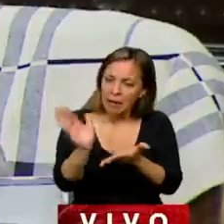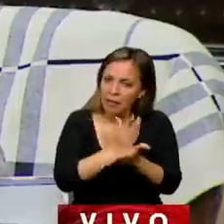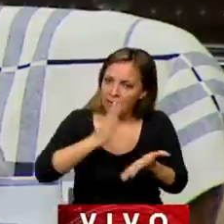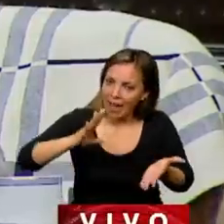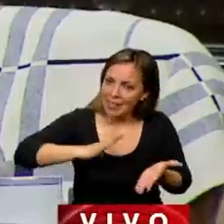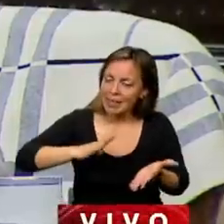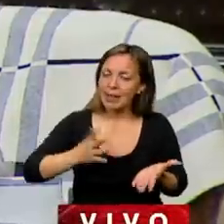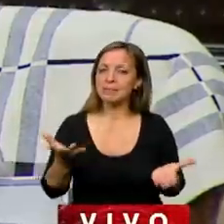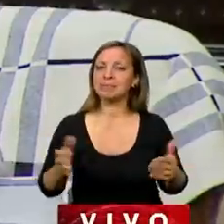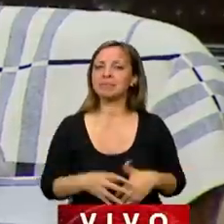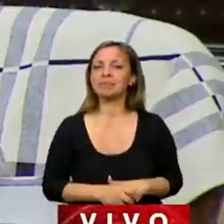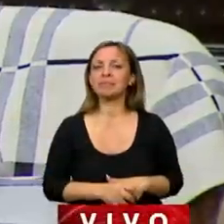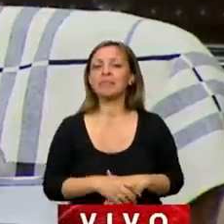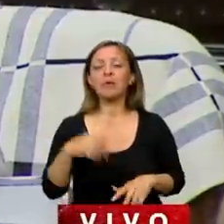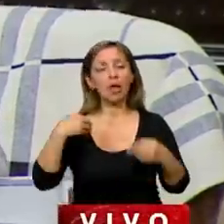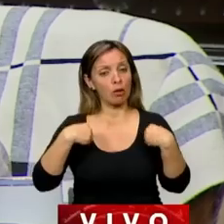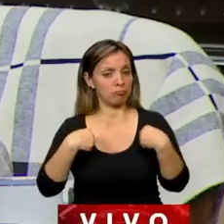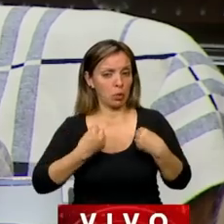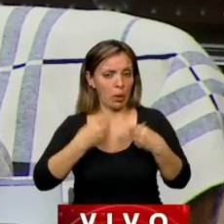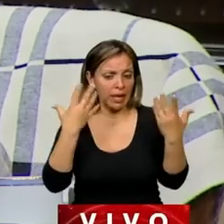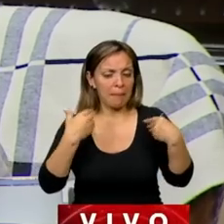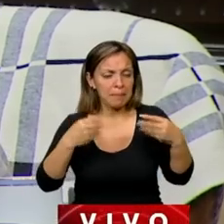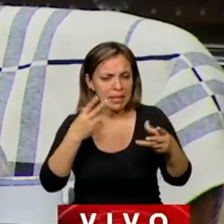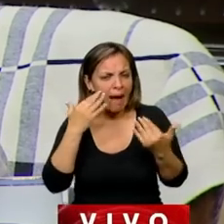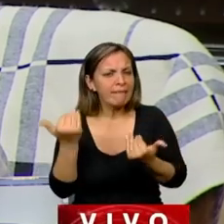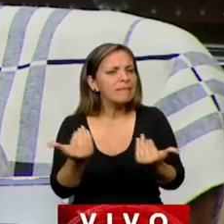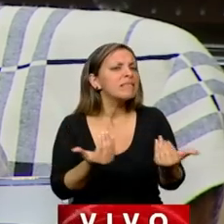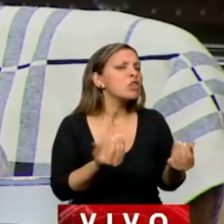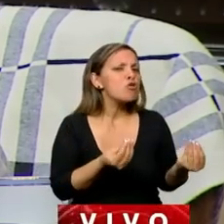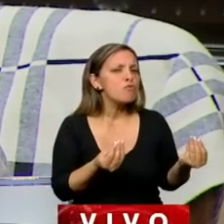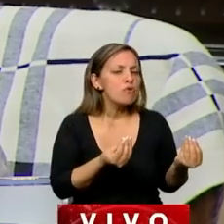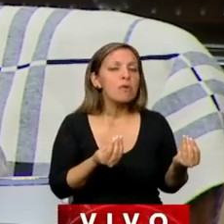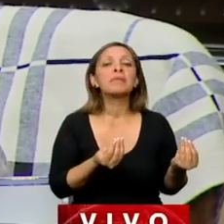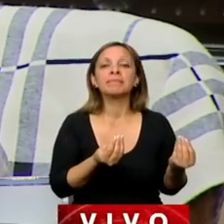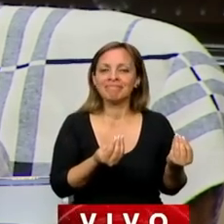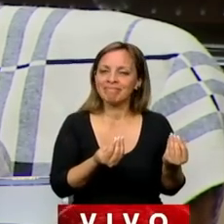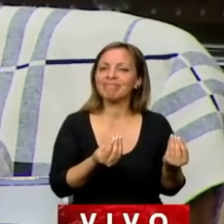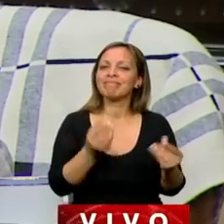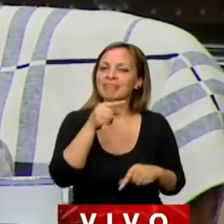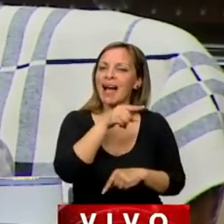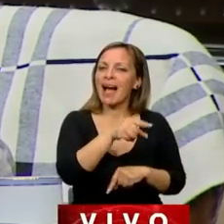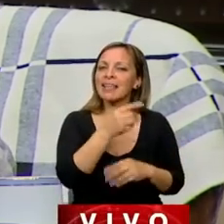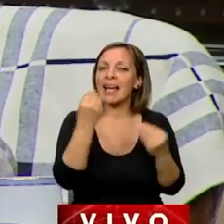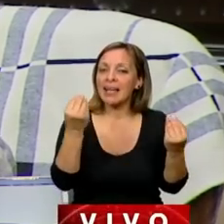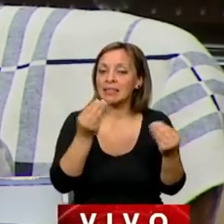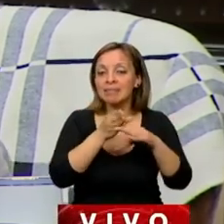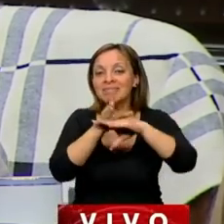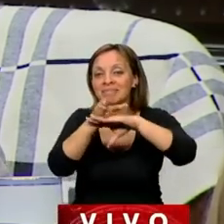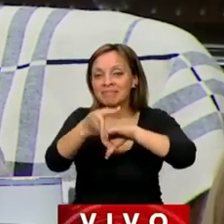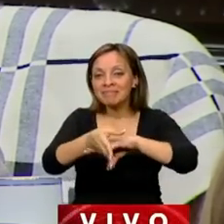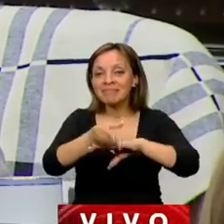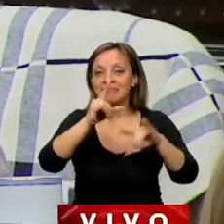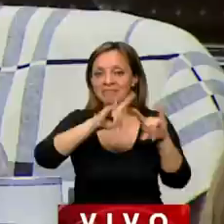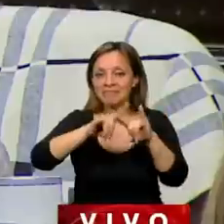uno empieza a recabar información, y ahí lo primero que uno hace va a la página del